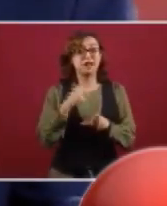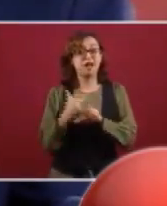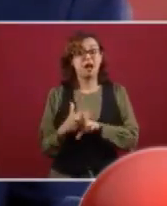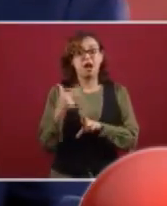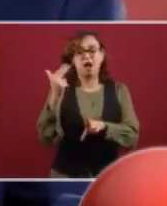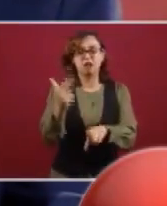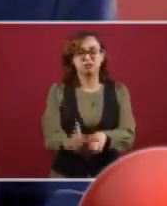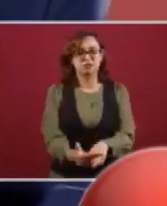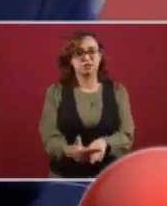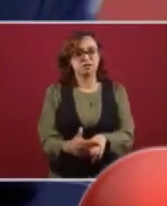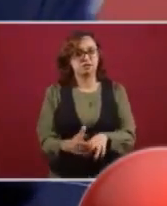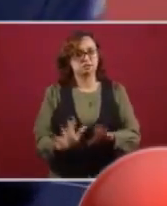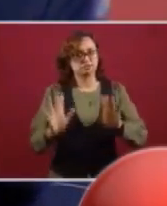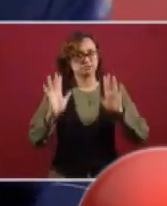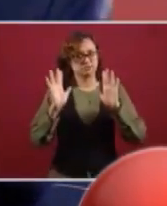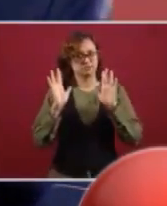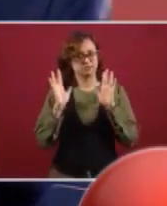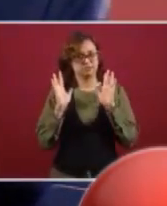dijimos,